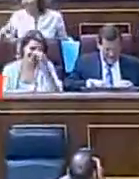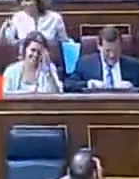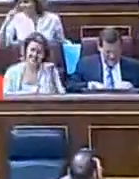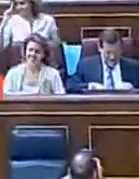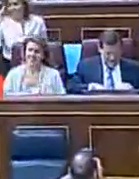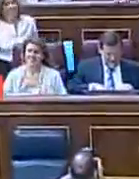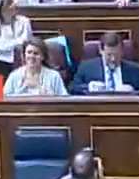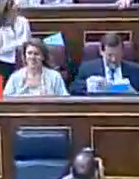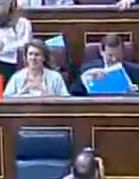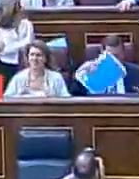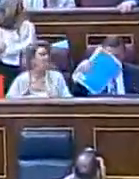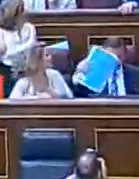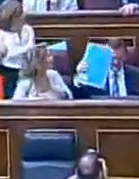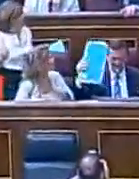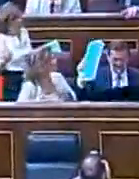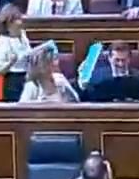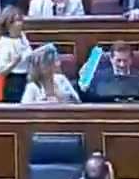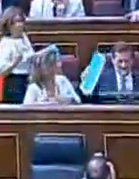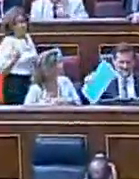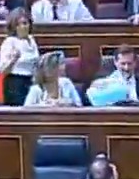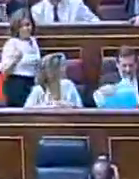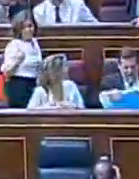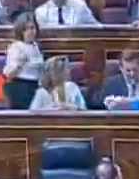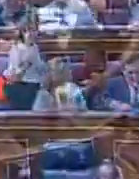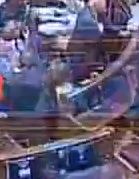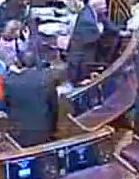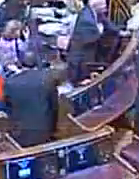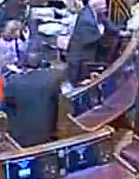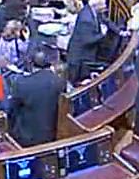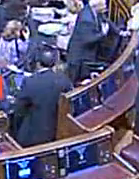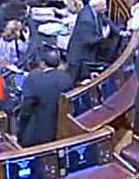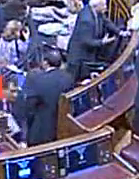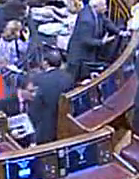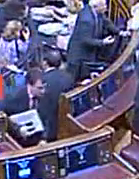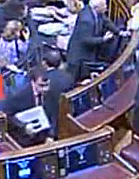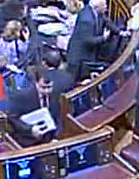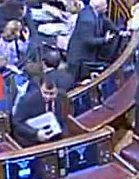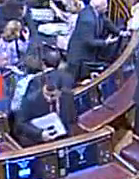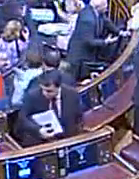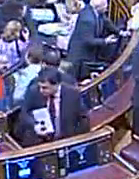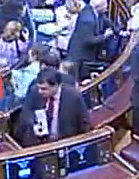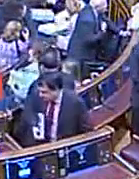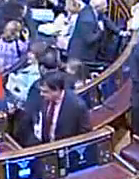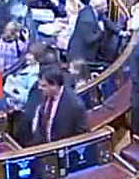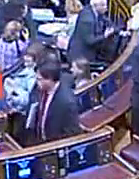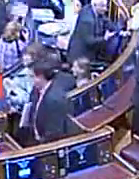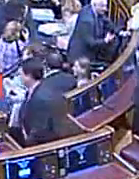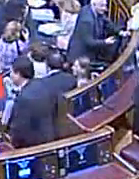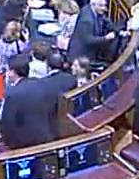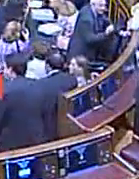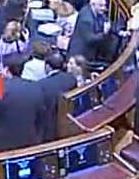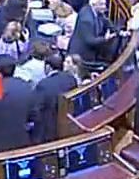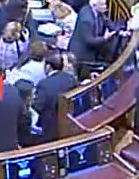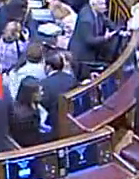la portavoz del PP, Soraya Sáenz de Santamaría, este mediodía, en cuanto ha terminado la intervención del presidente